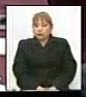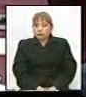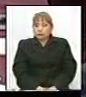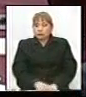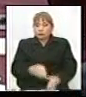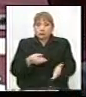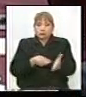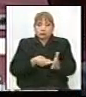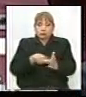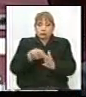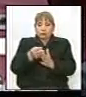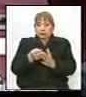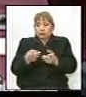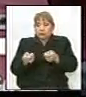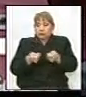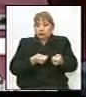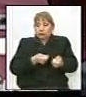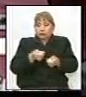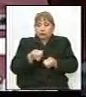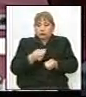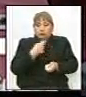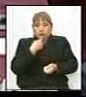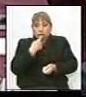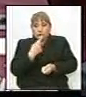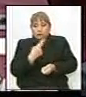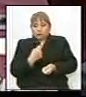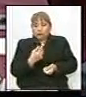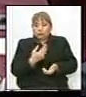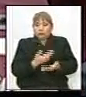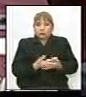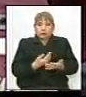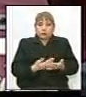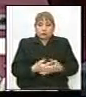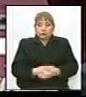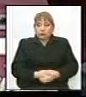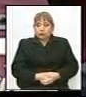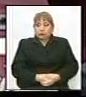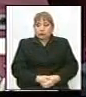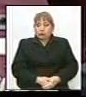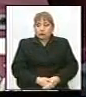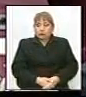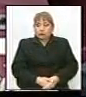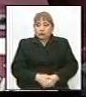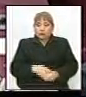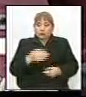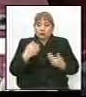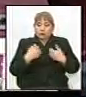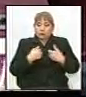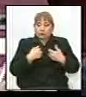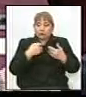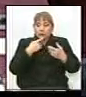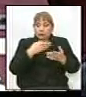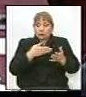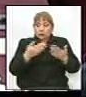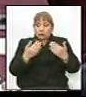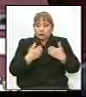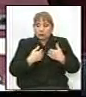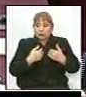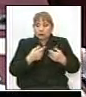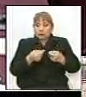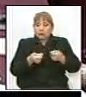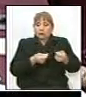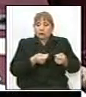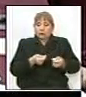camino que ha adoptado, por lo menos lo que manifestó en aquella oportunidad el señor Iribarri, es la visión que tiene para que